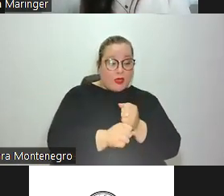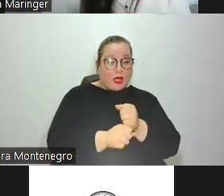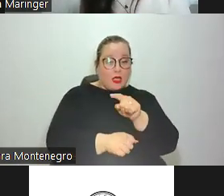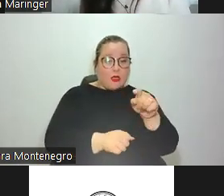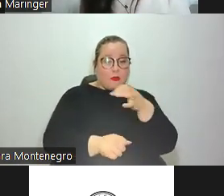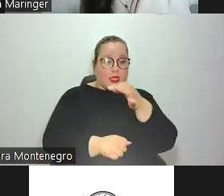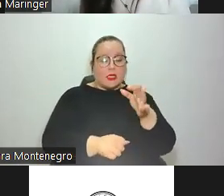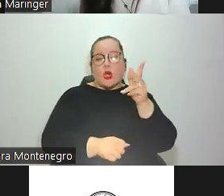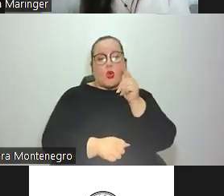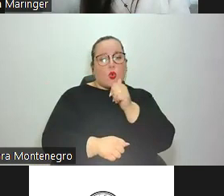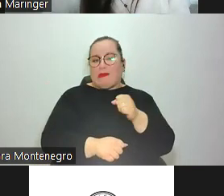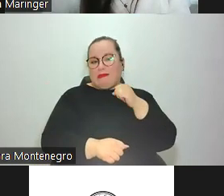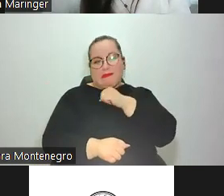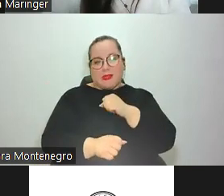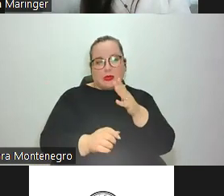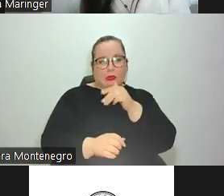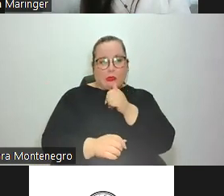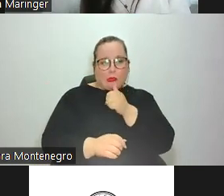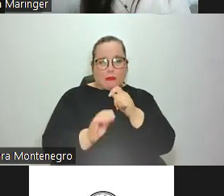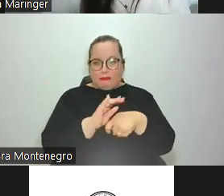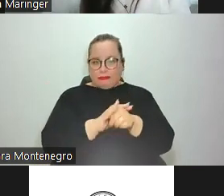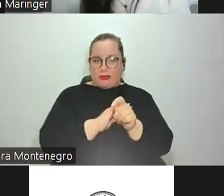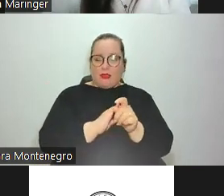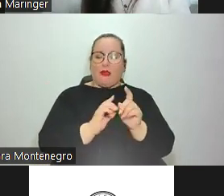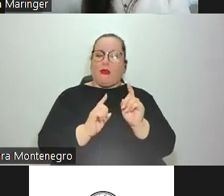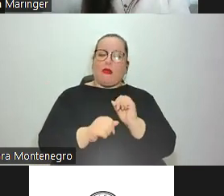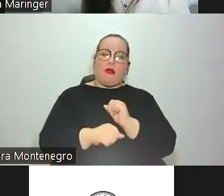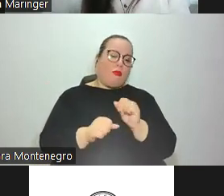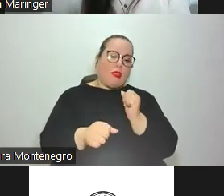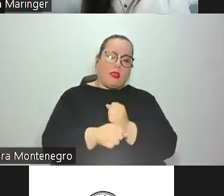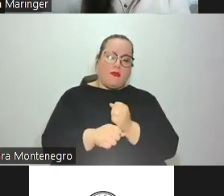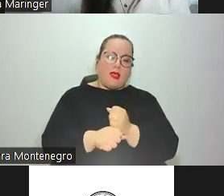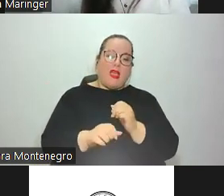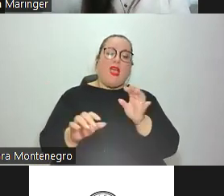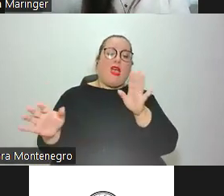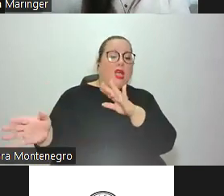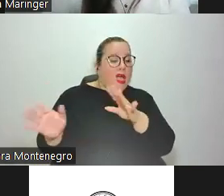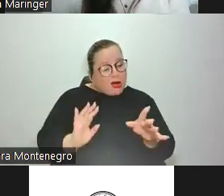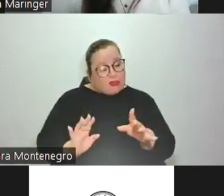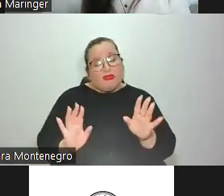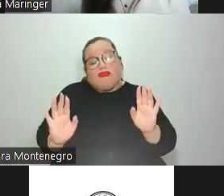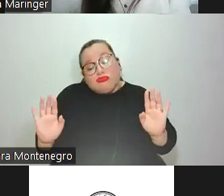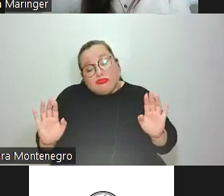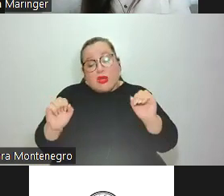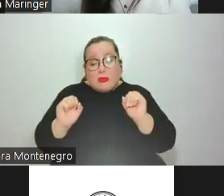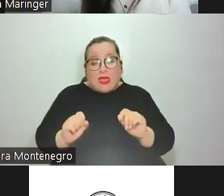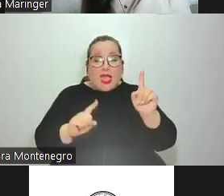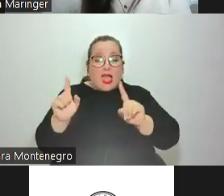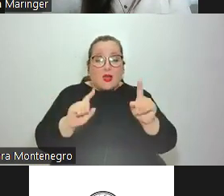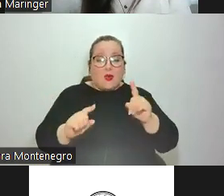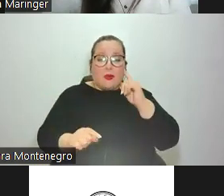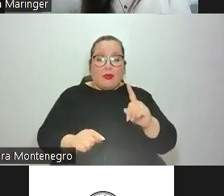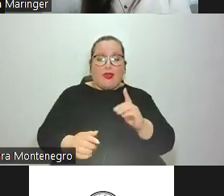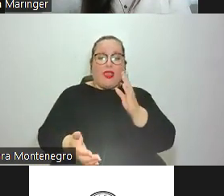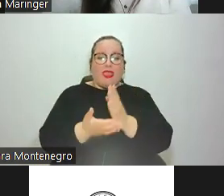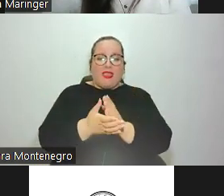pituto no estarían trabajando. Eso, Luis Felipe, puede que le pase a algunos, pero el pituto está en retirada